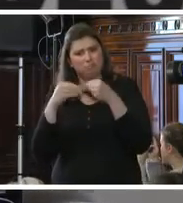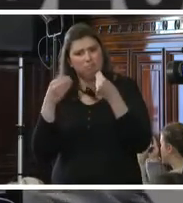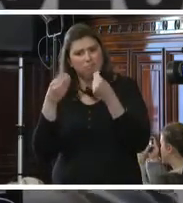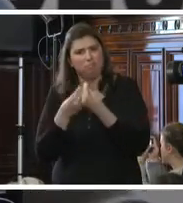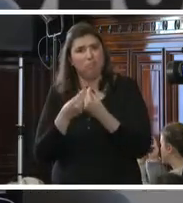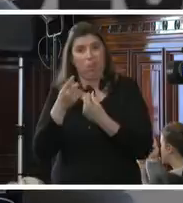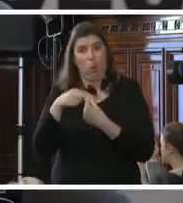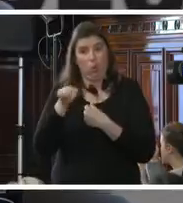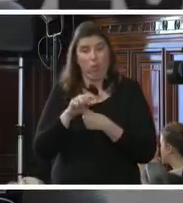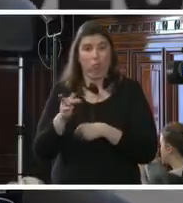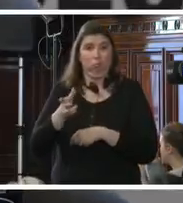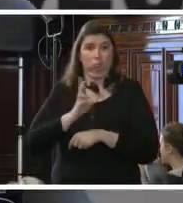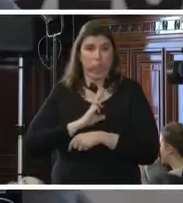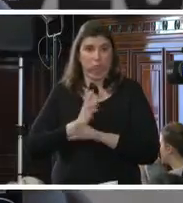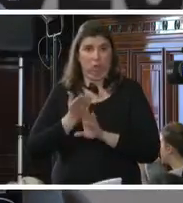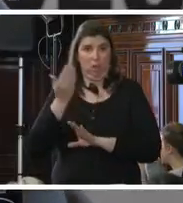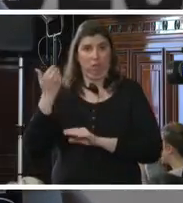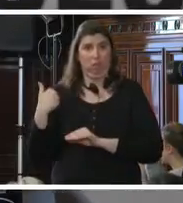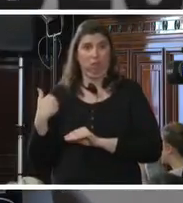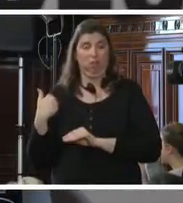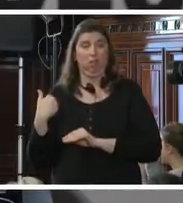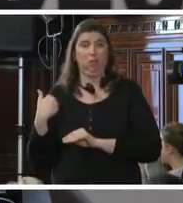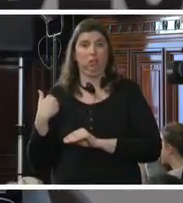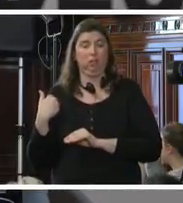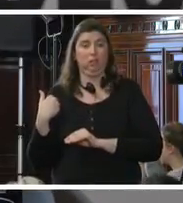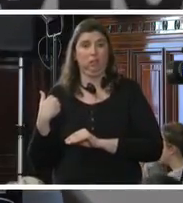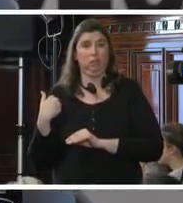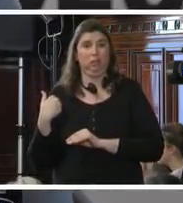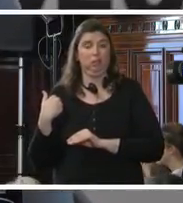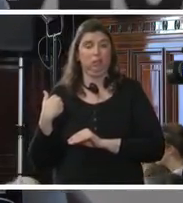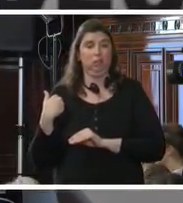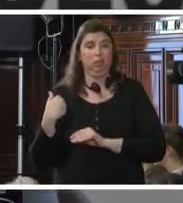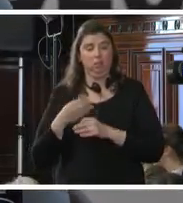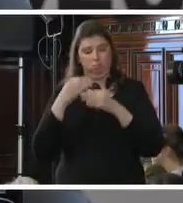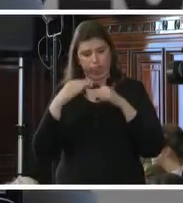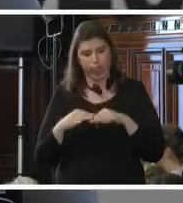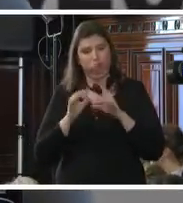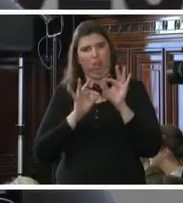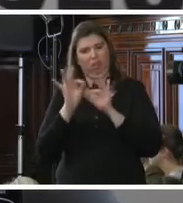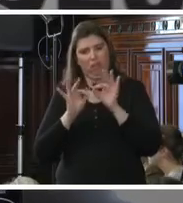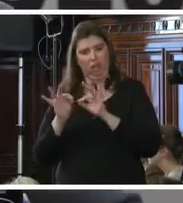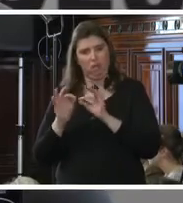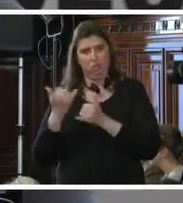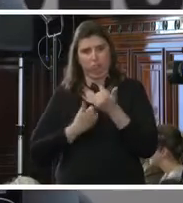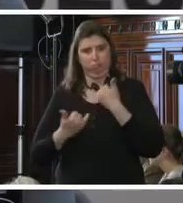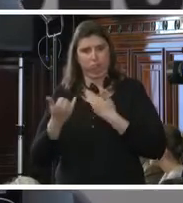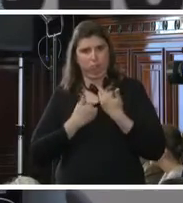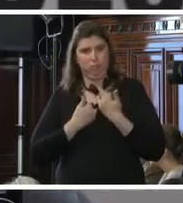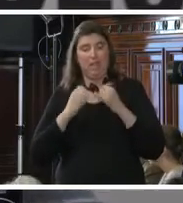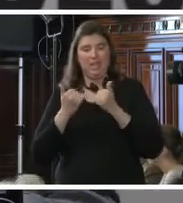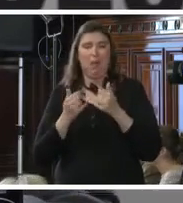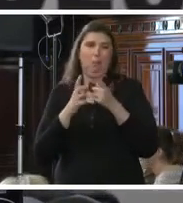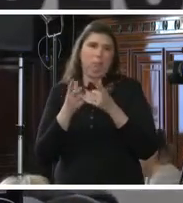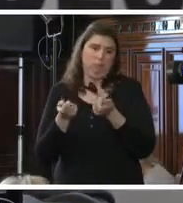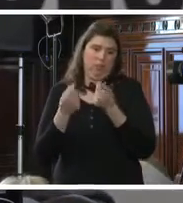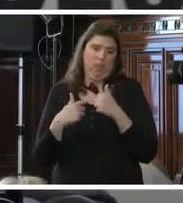ustedes toman nota con una precisión de detalles. Yo creo que ya me van a pasar un papelito por